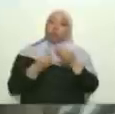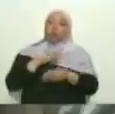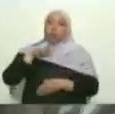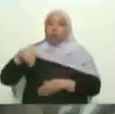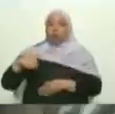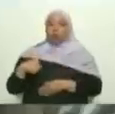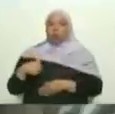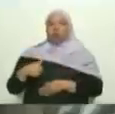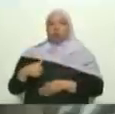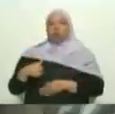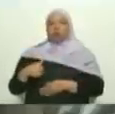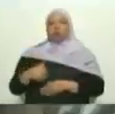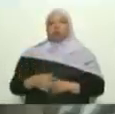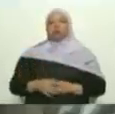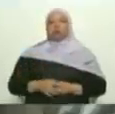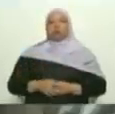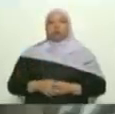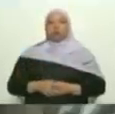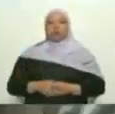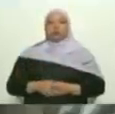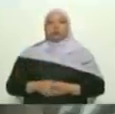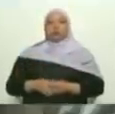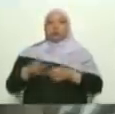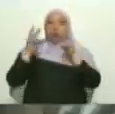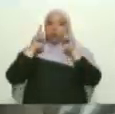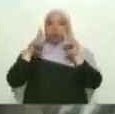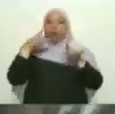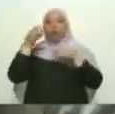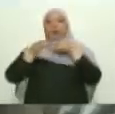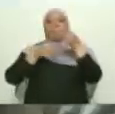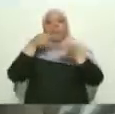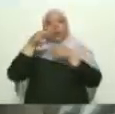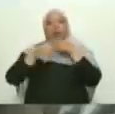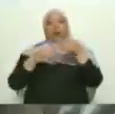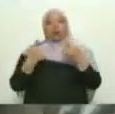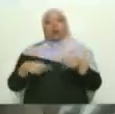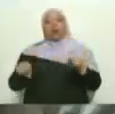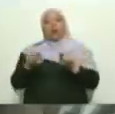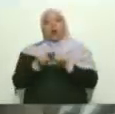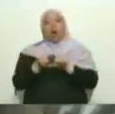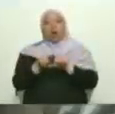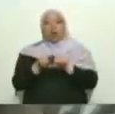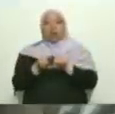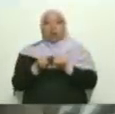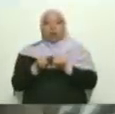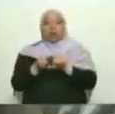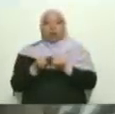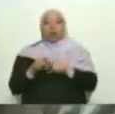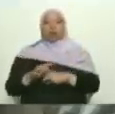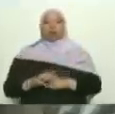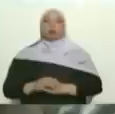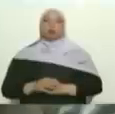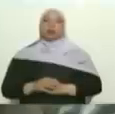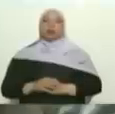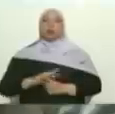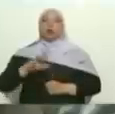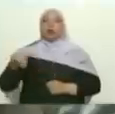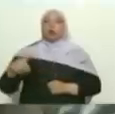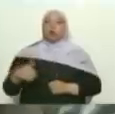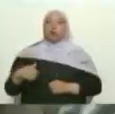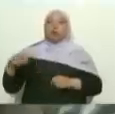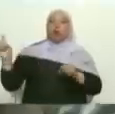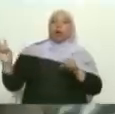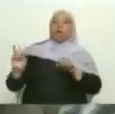este tipo de actuación tan criminal. Quiero destacar igualmente que no solo ha sido la